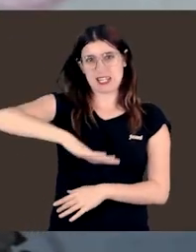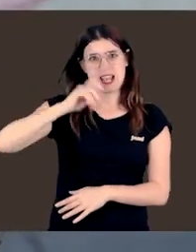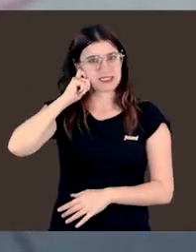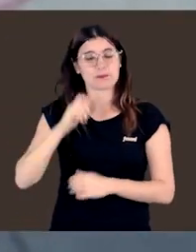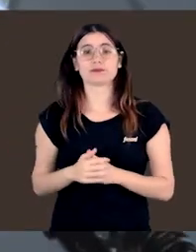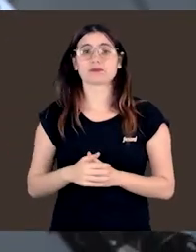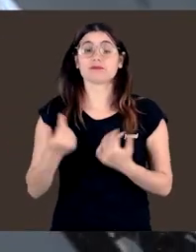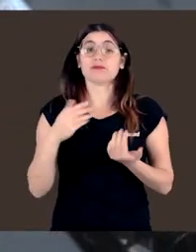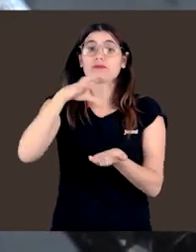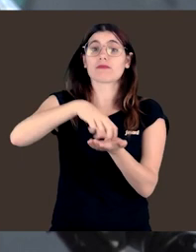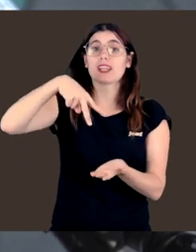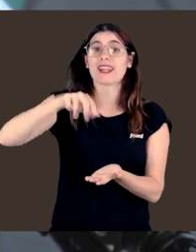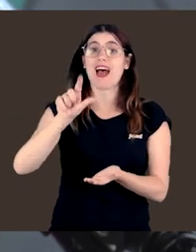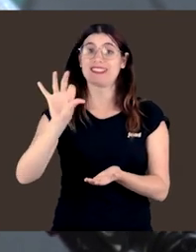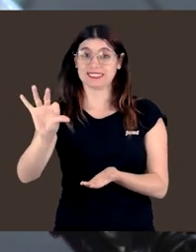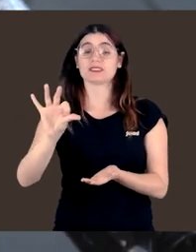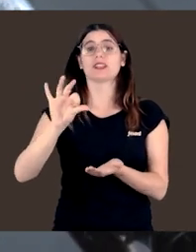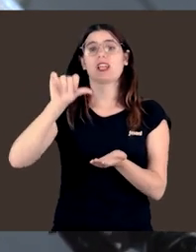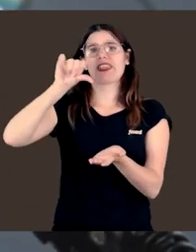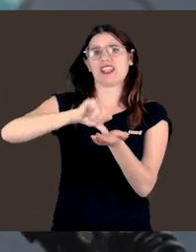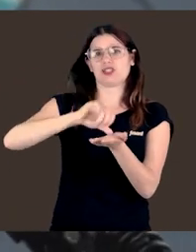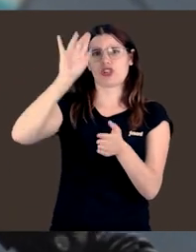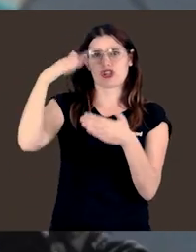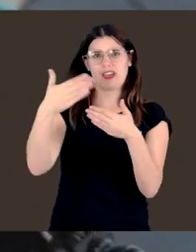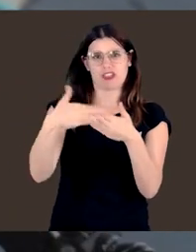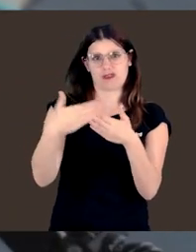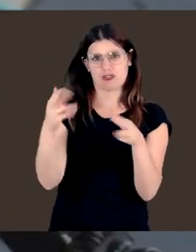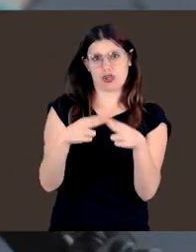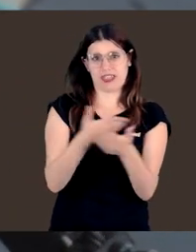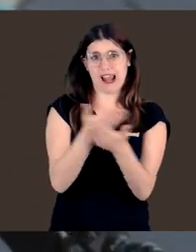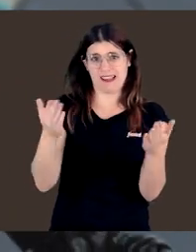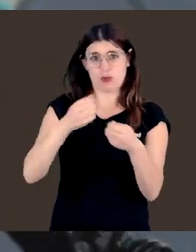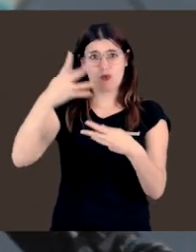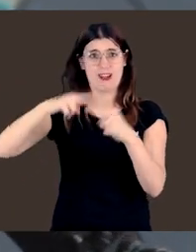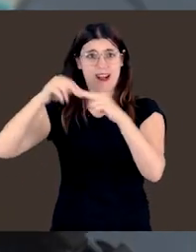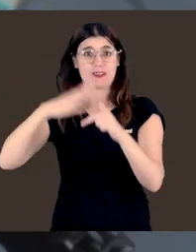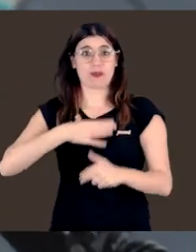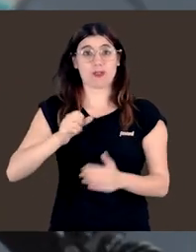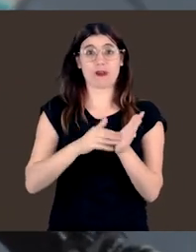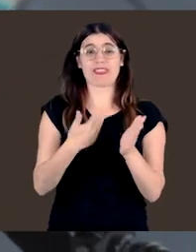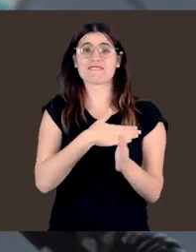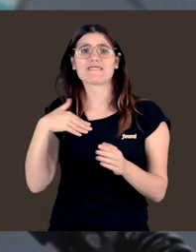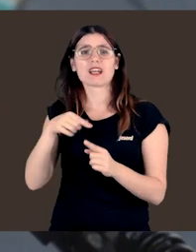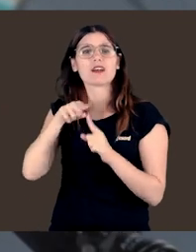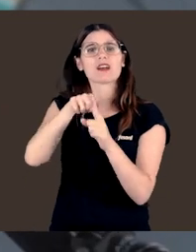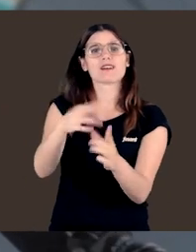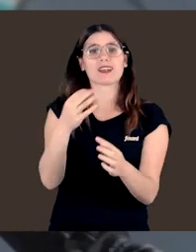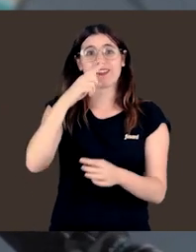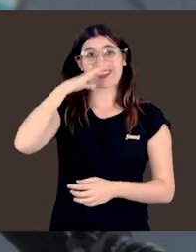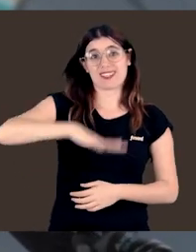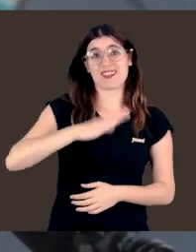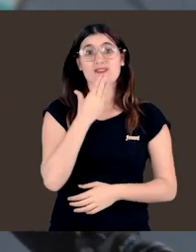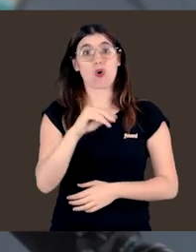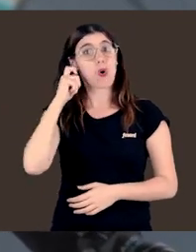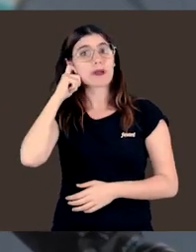y en los más jóvenes. En las naves, en el Centro de Innovación Social y Urbana del Ayuntamiento de Valencia, aspiramos a que las niñas y